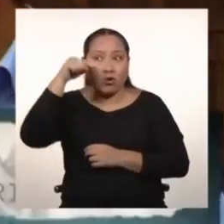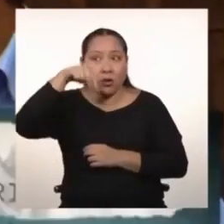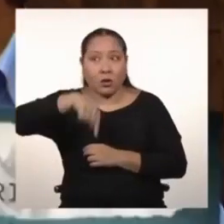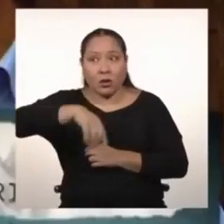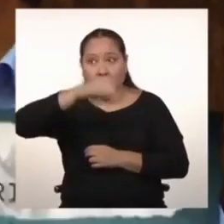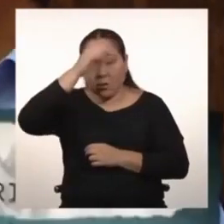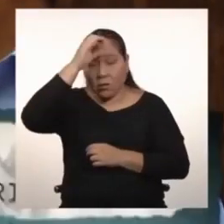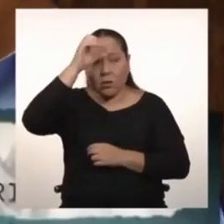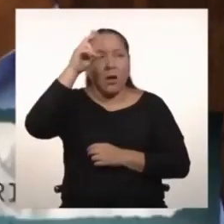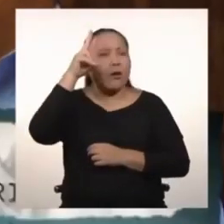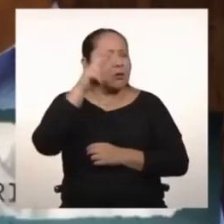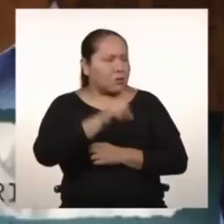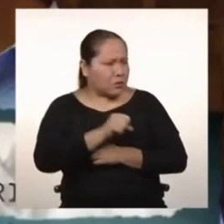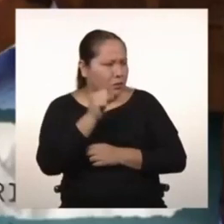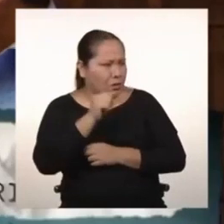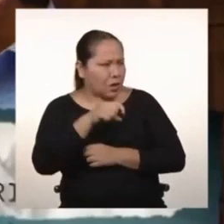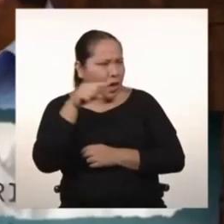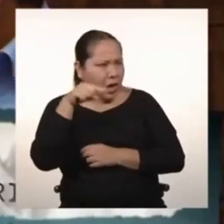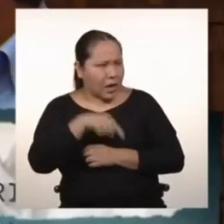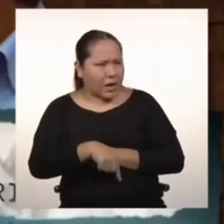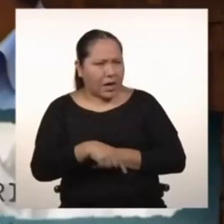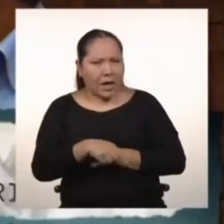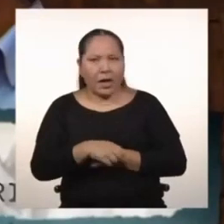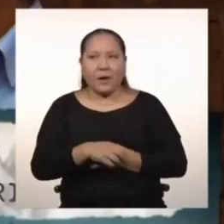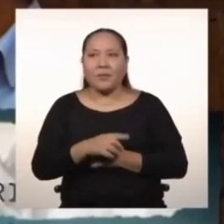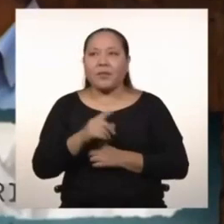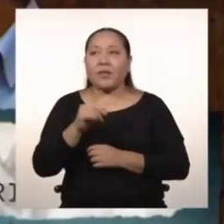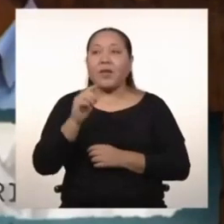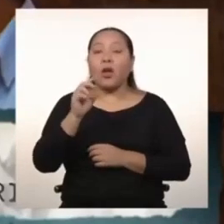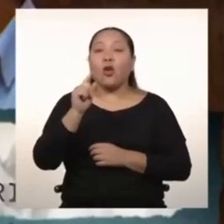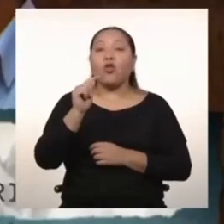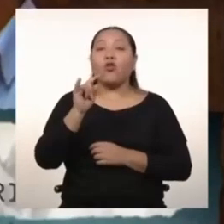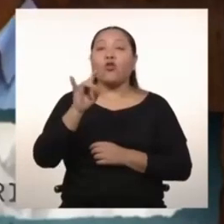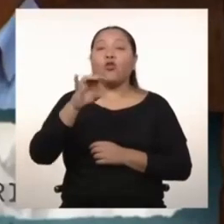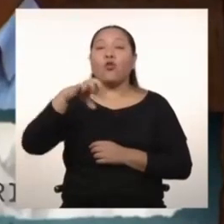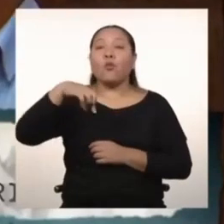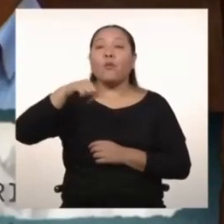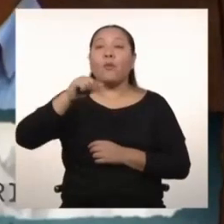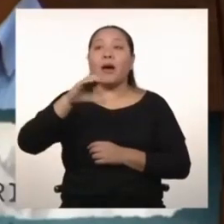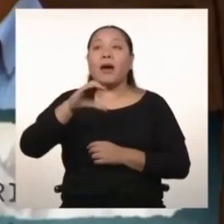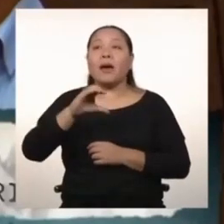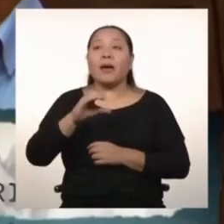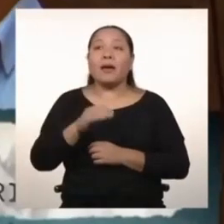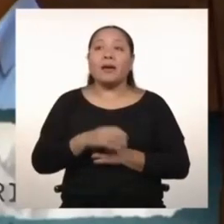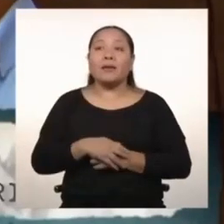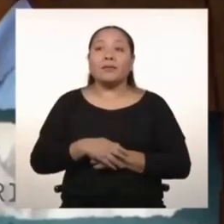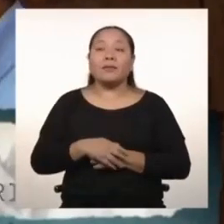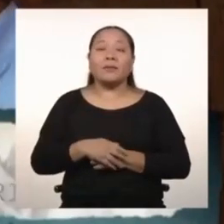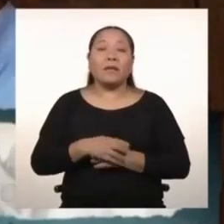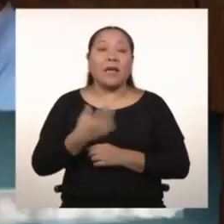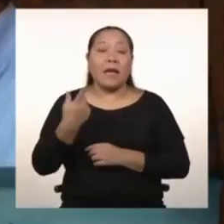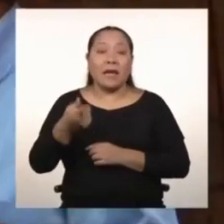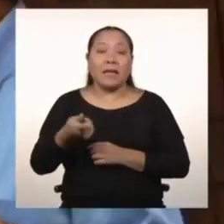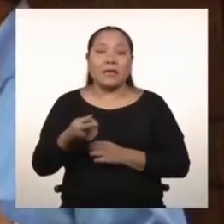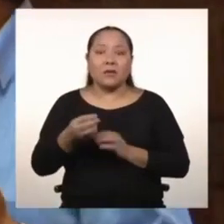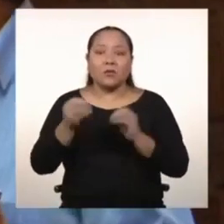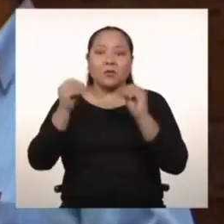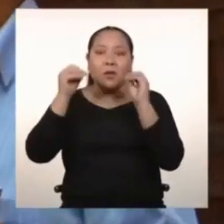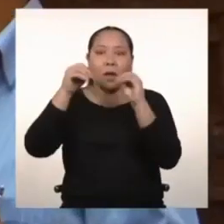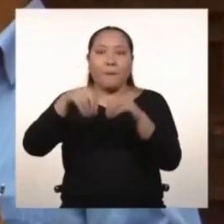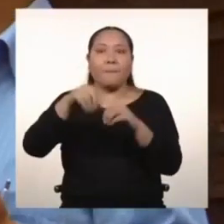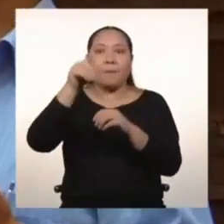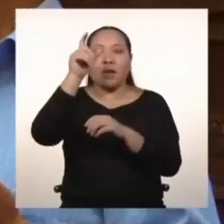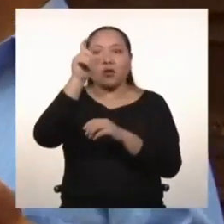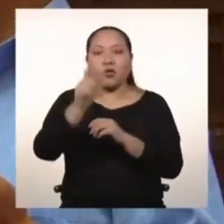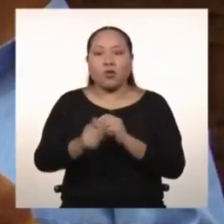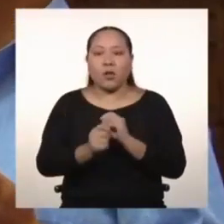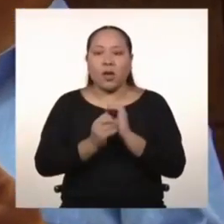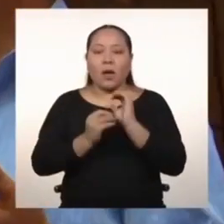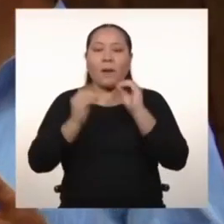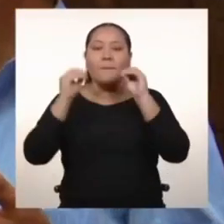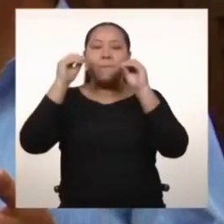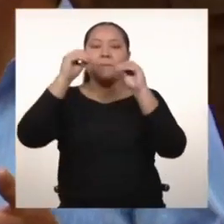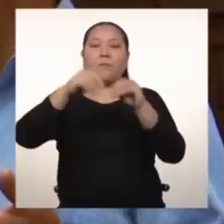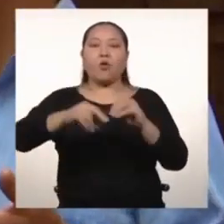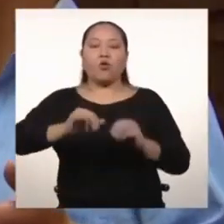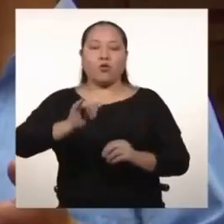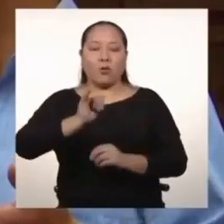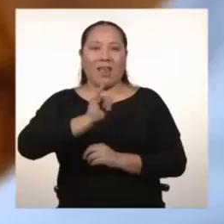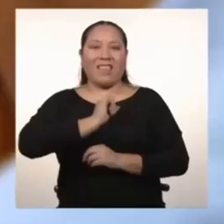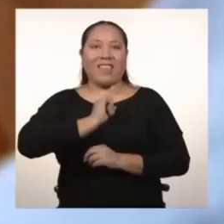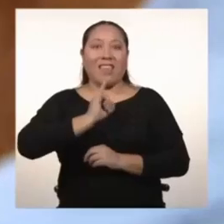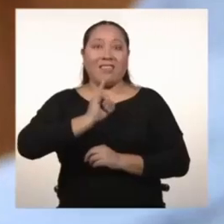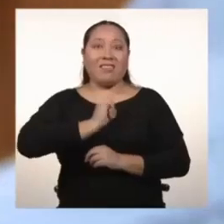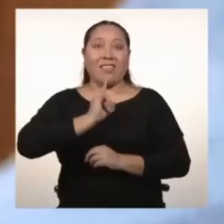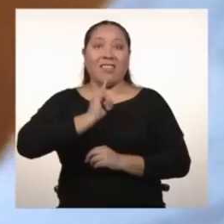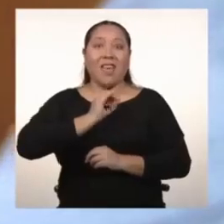Claro que sí. Túpac Amaru es un personaje que marca toda una identidad en el siglo